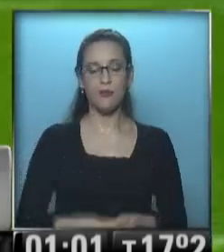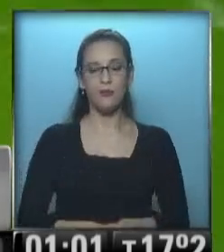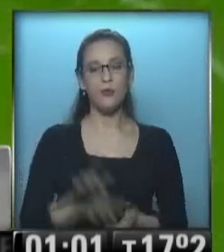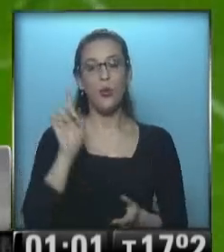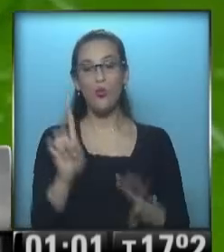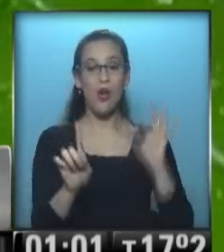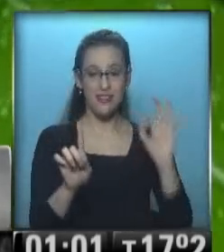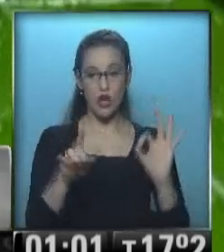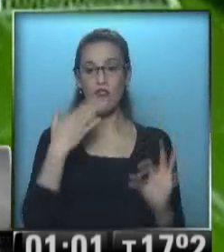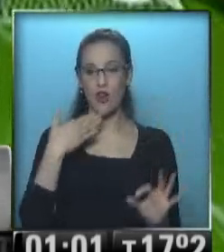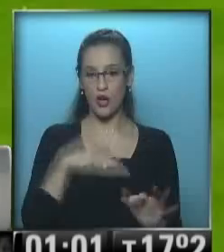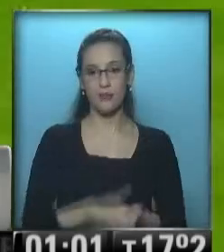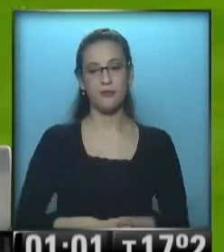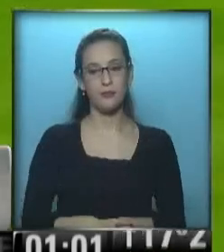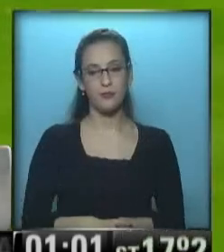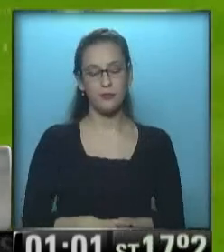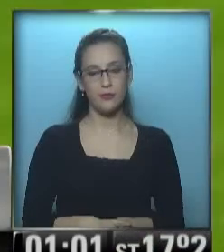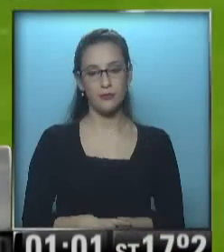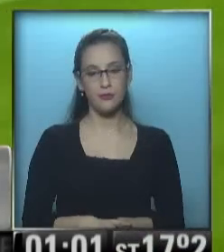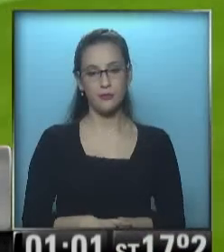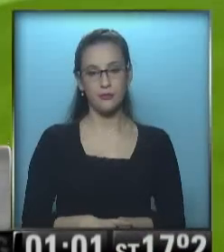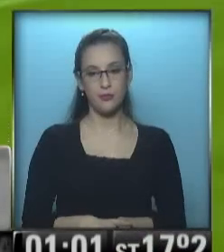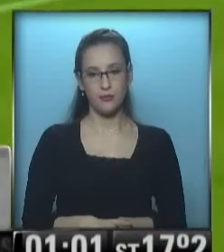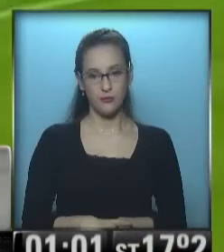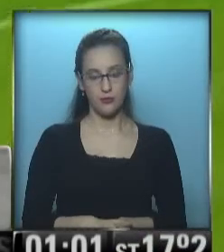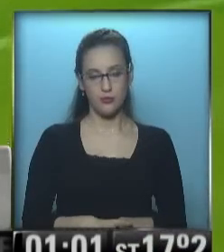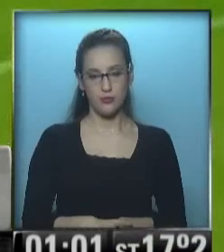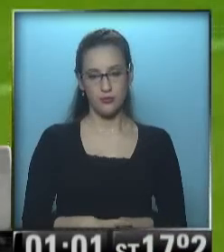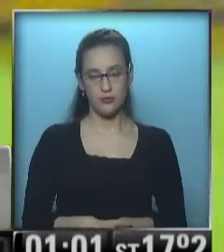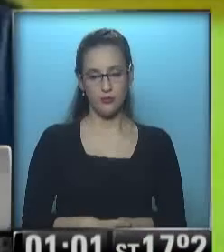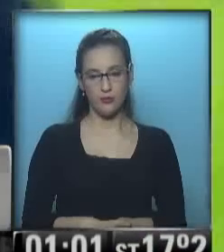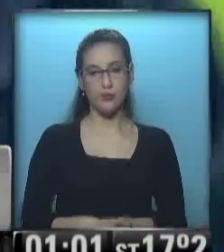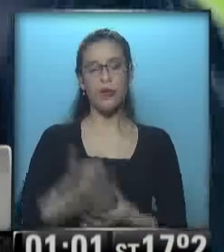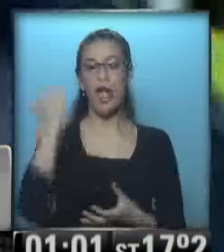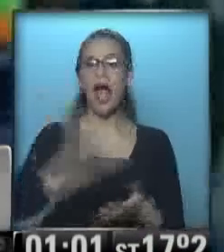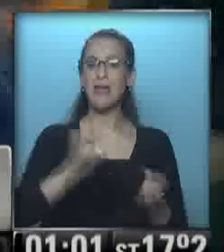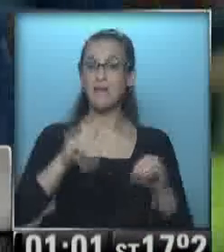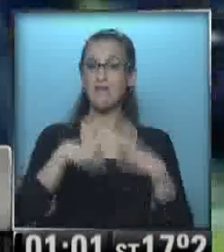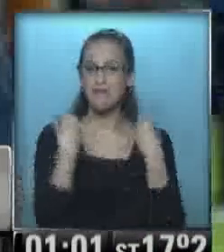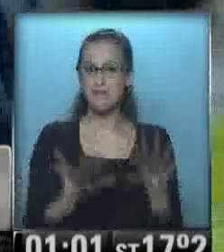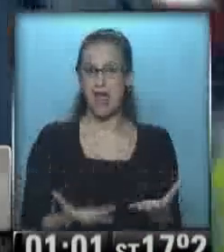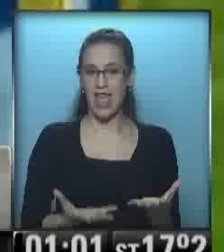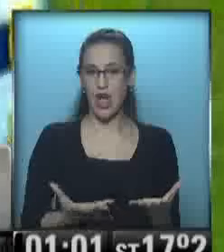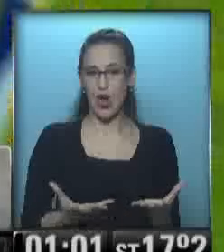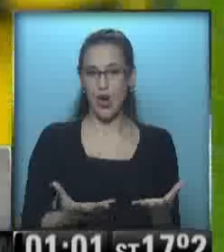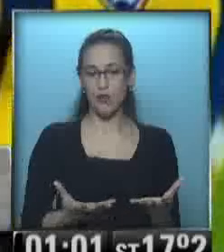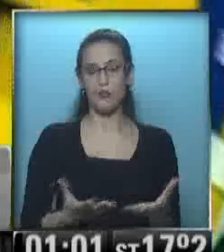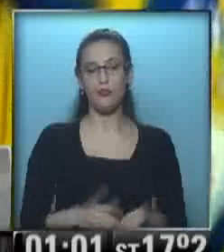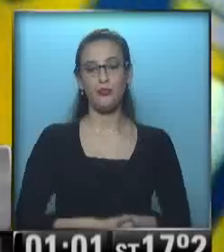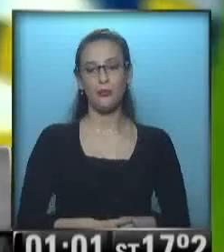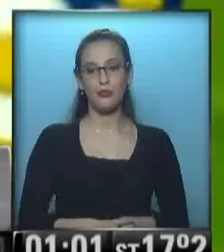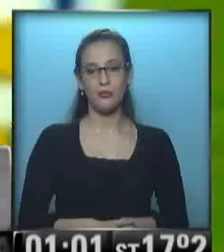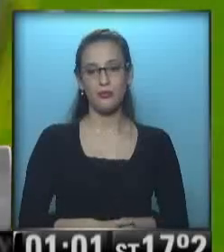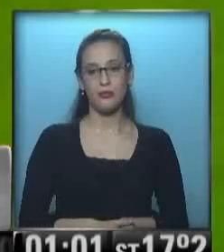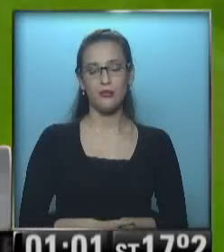Boca y es una clara mejoría la que muestra el equipo tras la llegada del Vasco Arruabarrena. Sin embargo, sobre el final se durmió, la cara